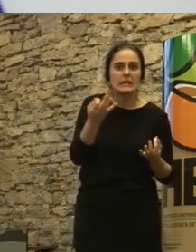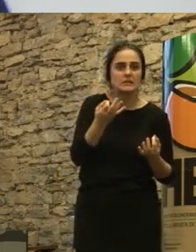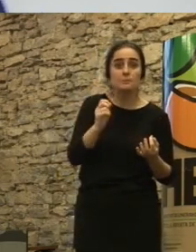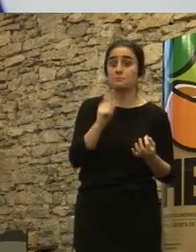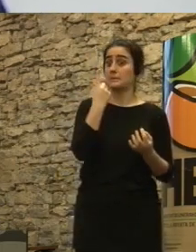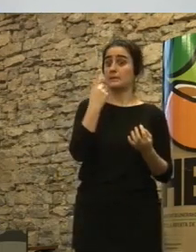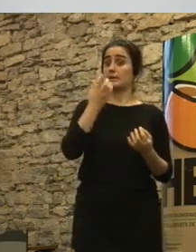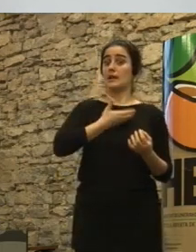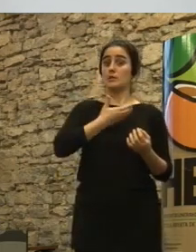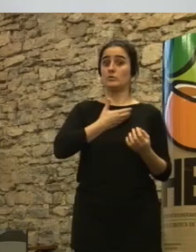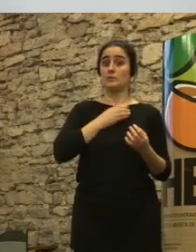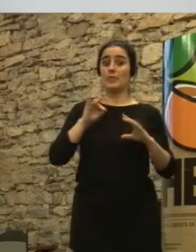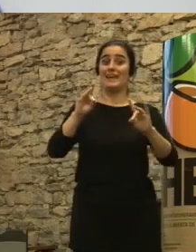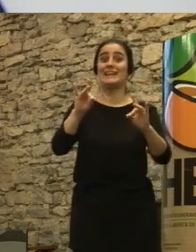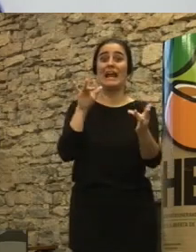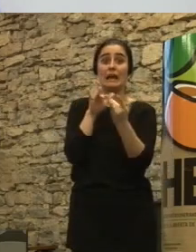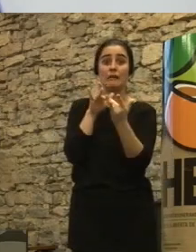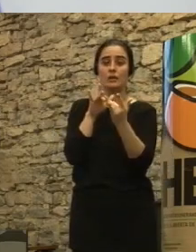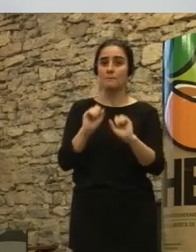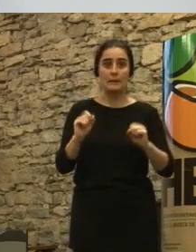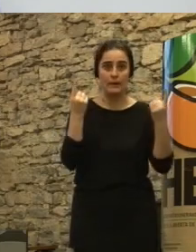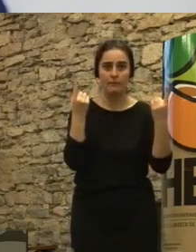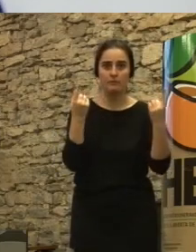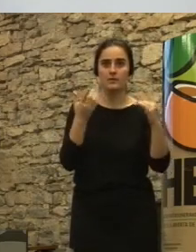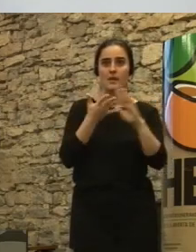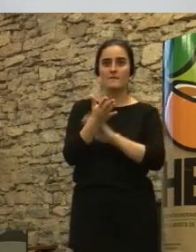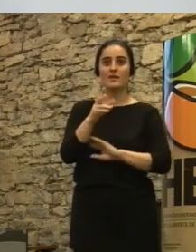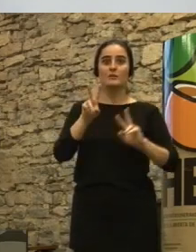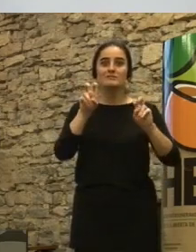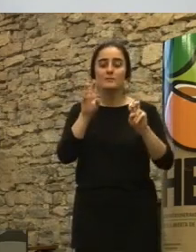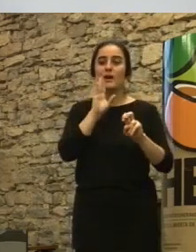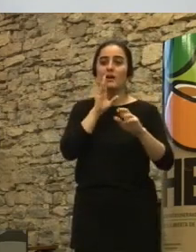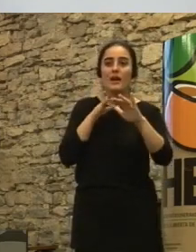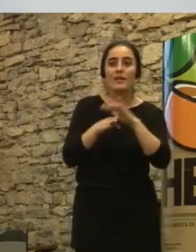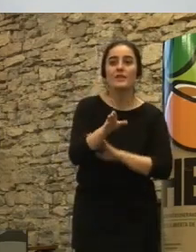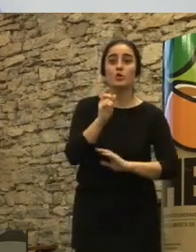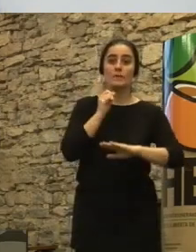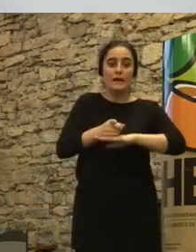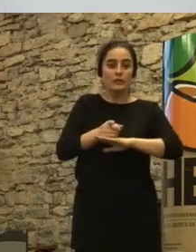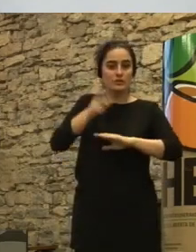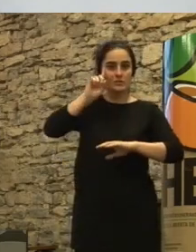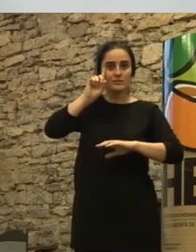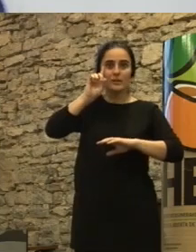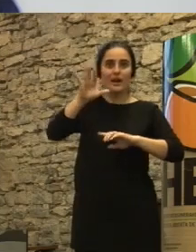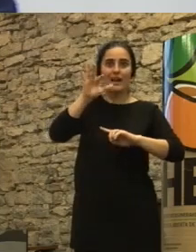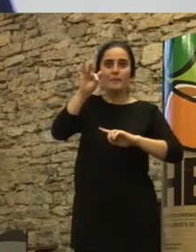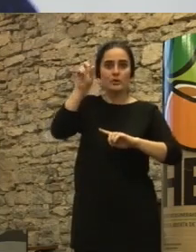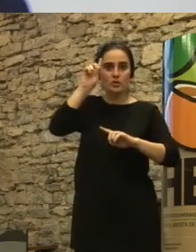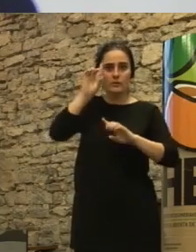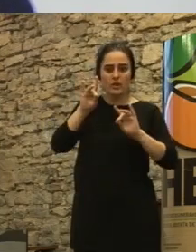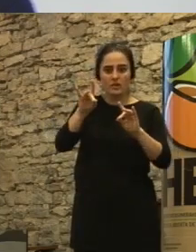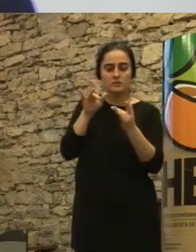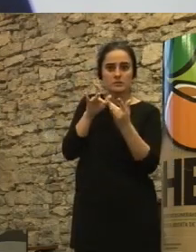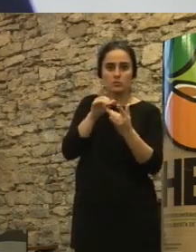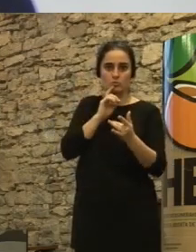alguien se dirige al ayuntamiento de forma digital. Entonces, ya no es que no supiera lo que era el derecho a acceso y las obligaciones que en teoría tiene, sino que no comprendía. Y yo solo comprendo